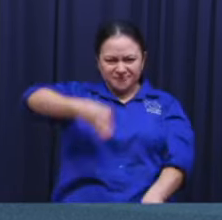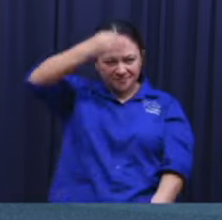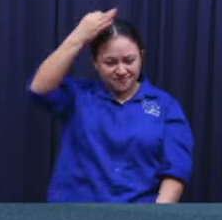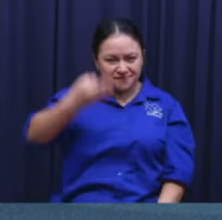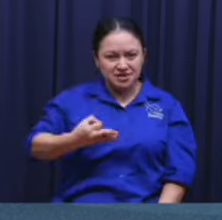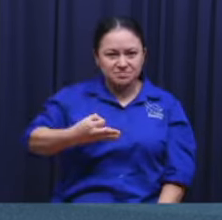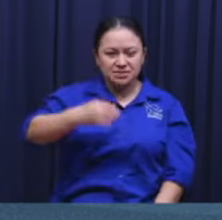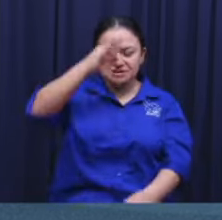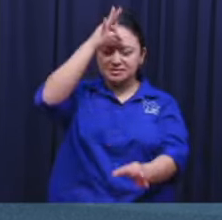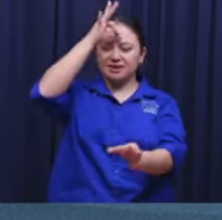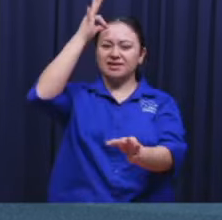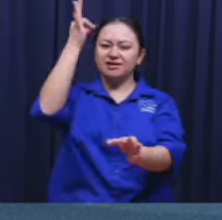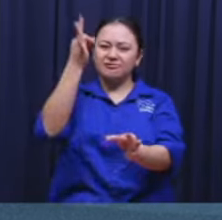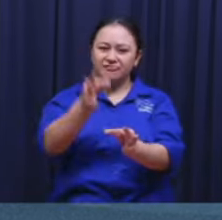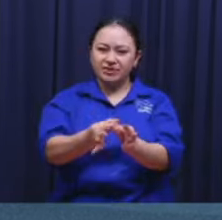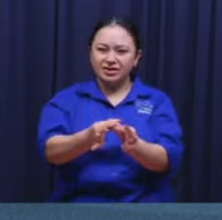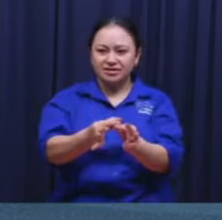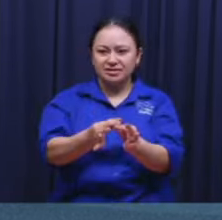Firmes en la fe.